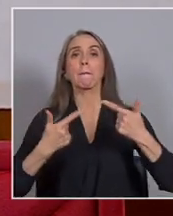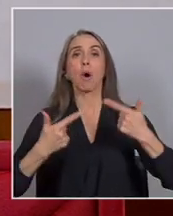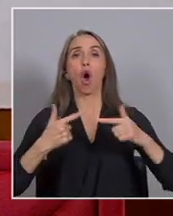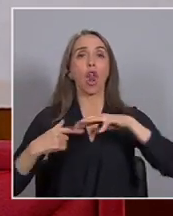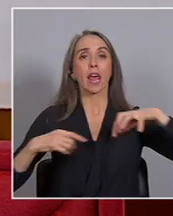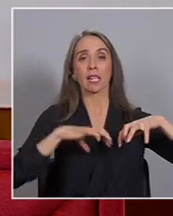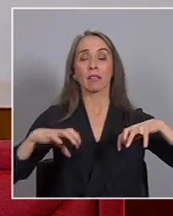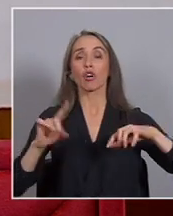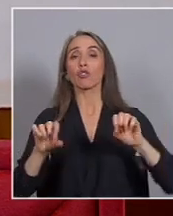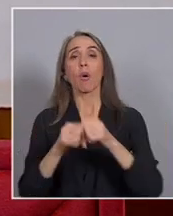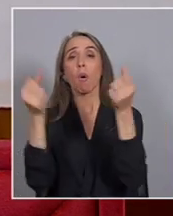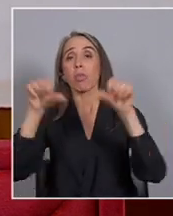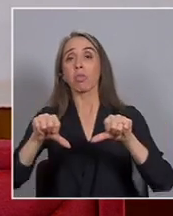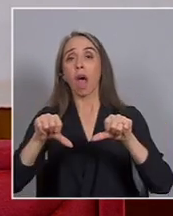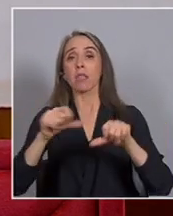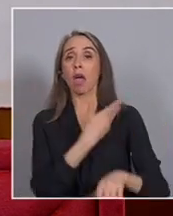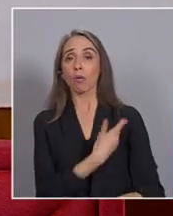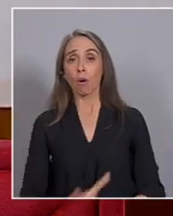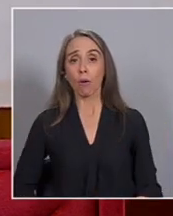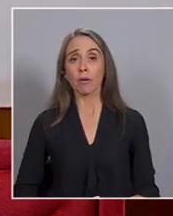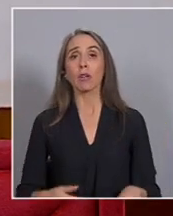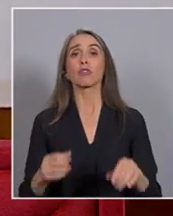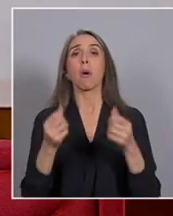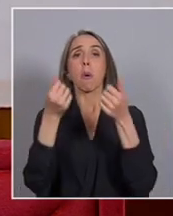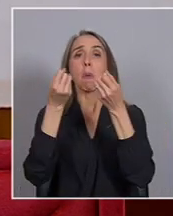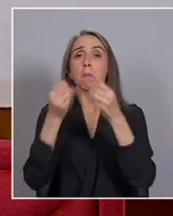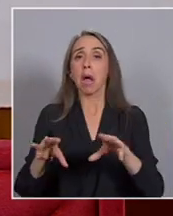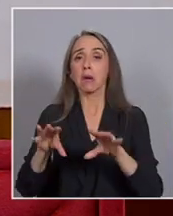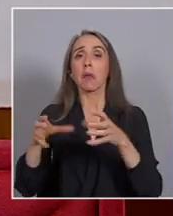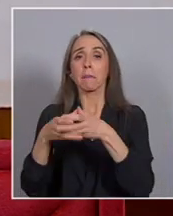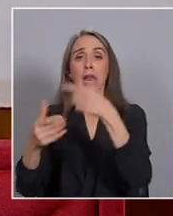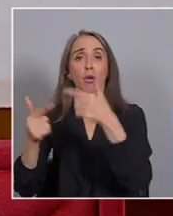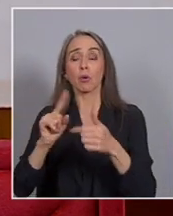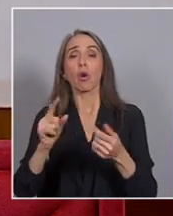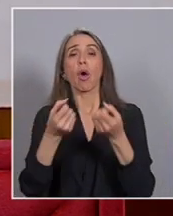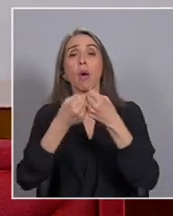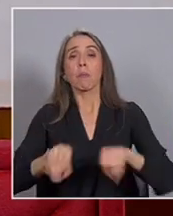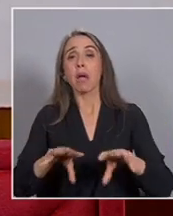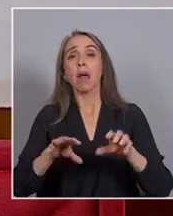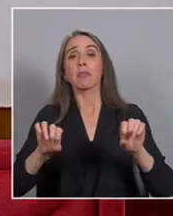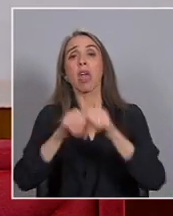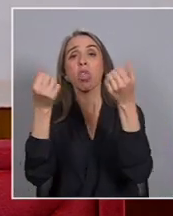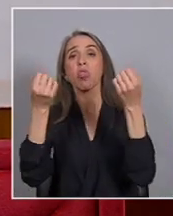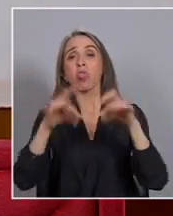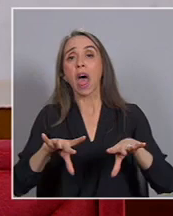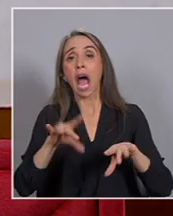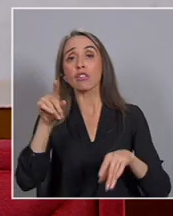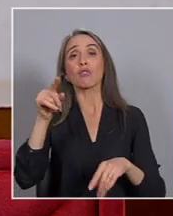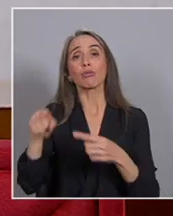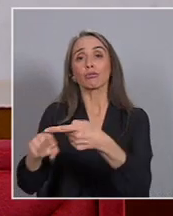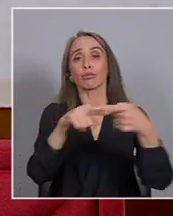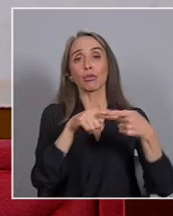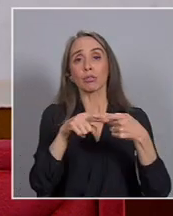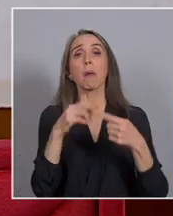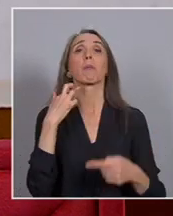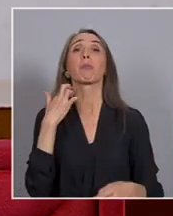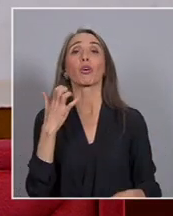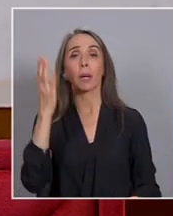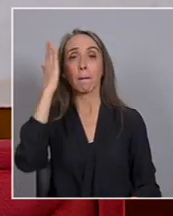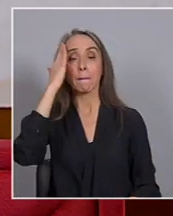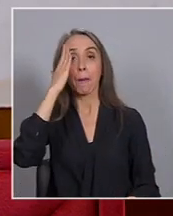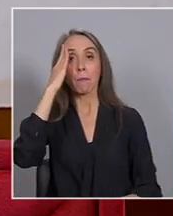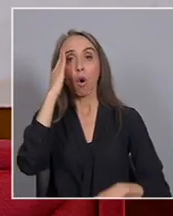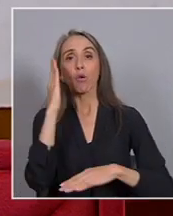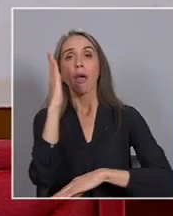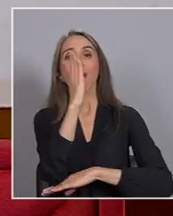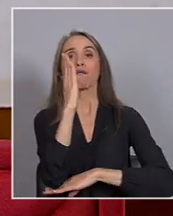no a un partido, nos dañamos como sociedad. La memoria es la base de la